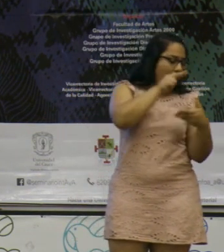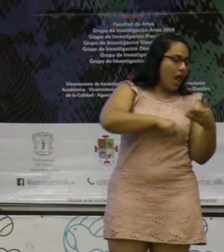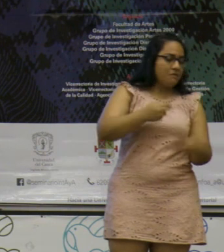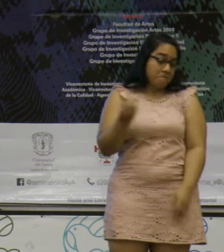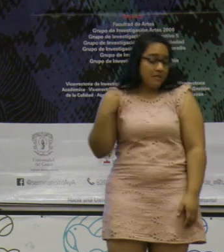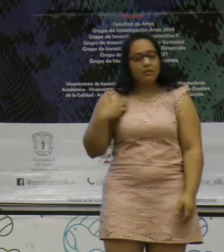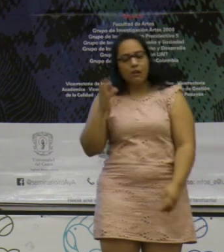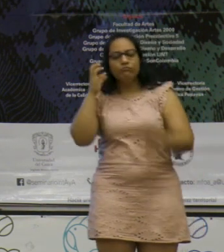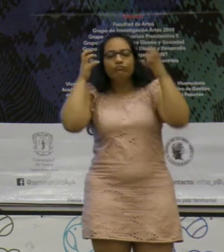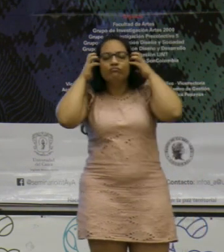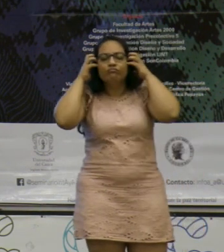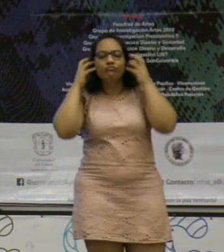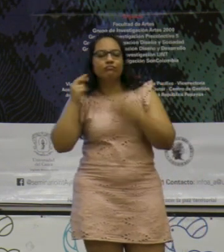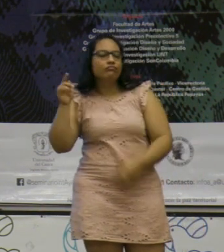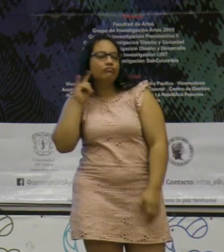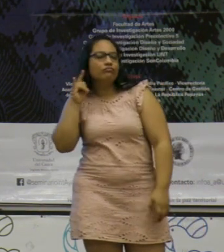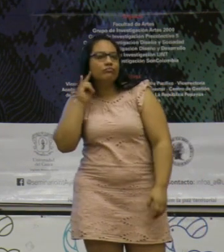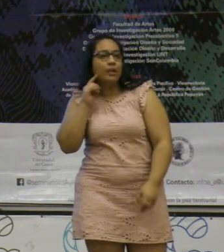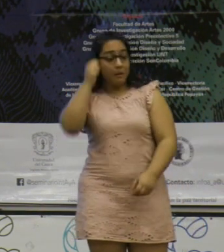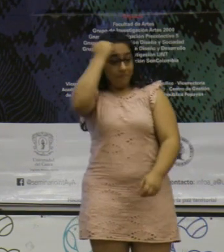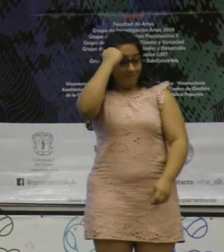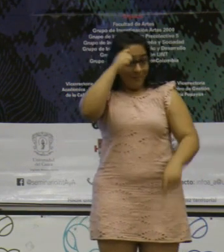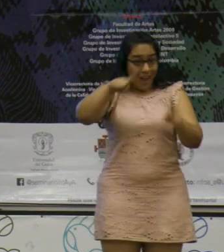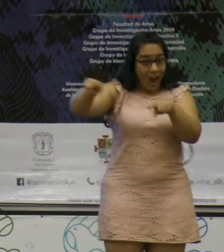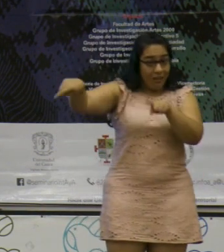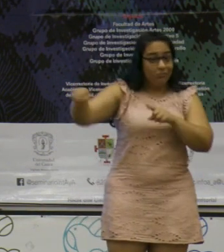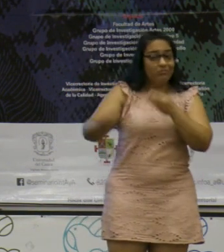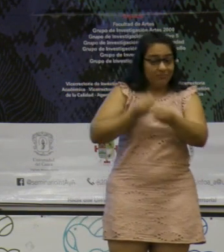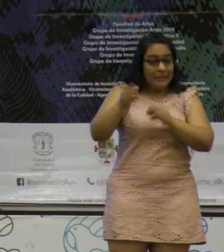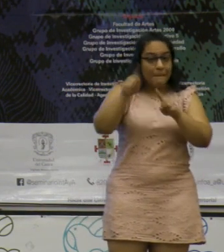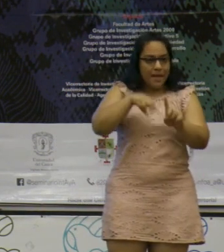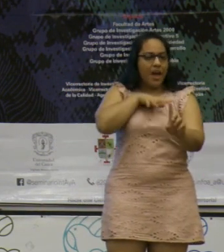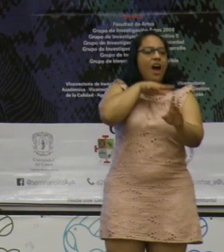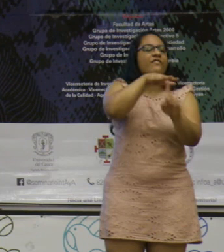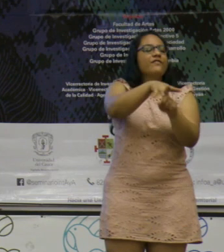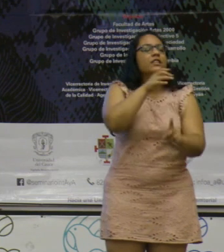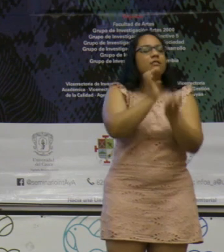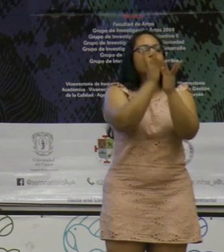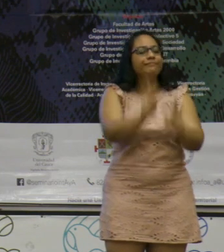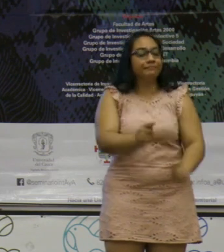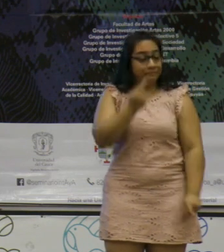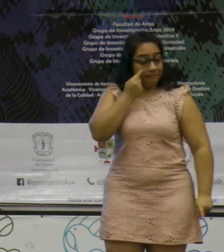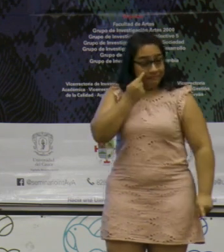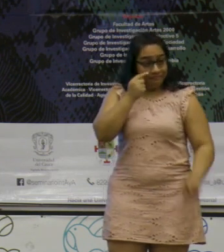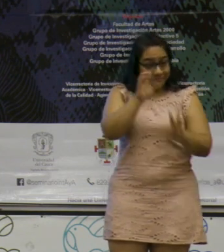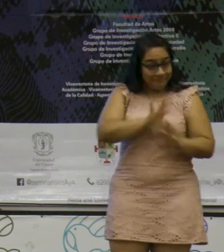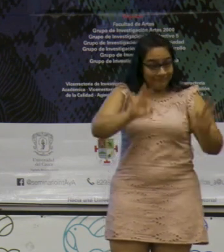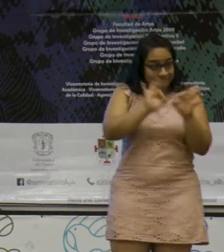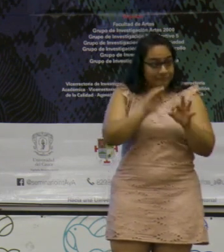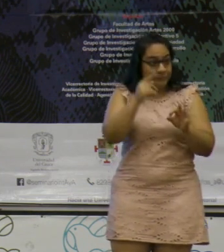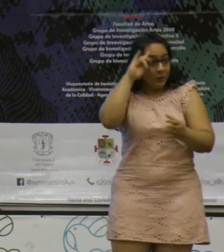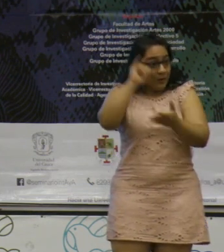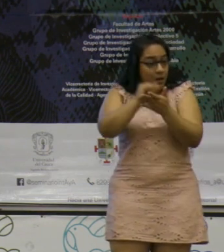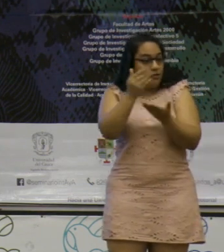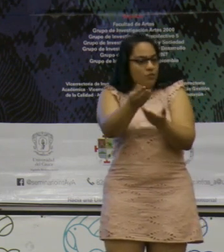Y plantea una categoría en la que los profesores caemos mucho y enviciamos a los estudiantes. Ojo a esto, que me parece súper interesante y me parece